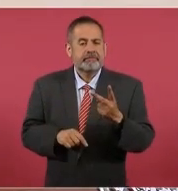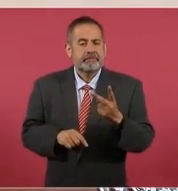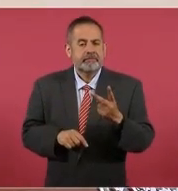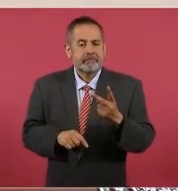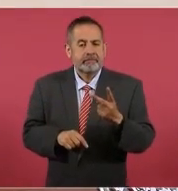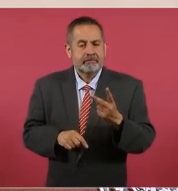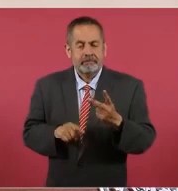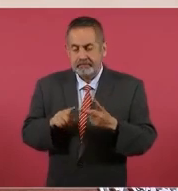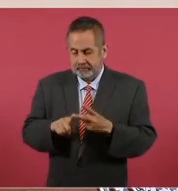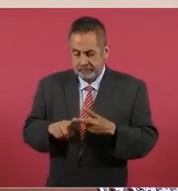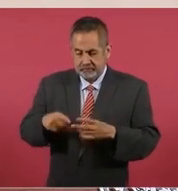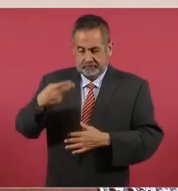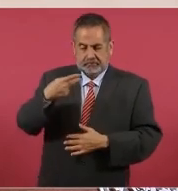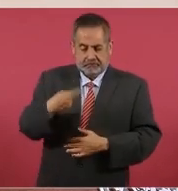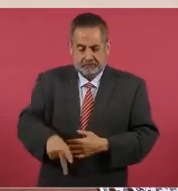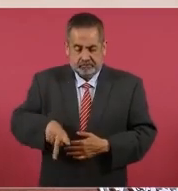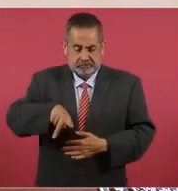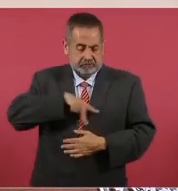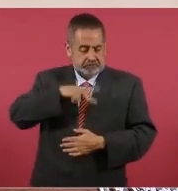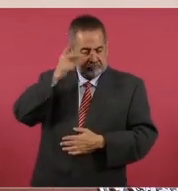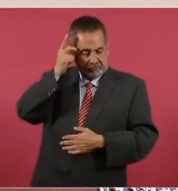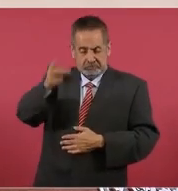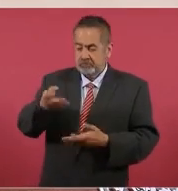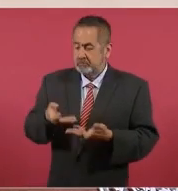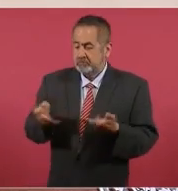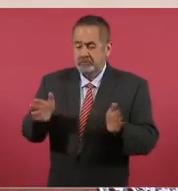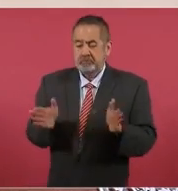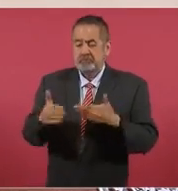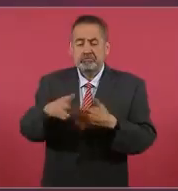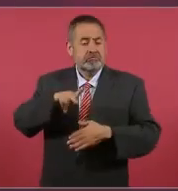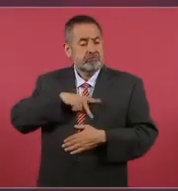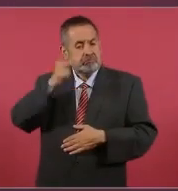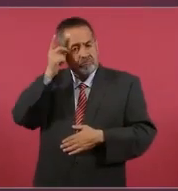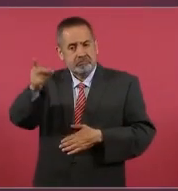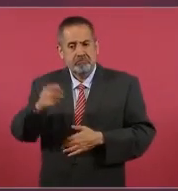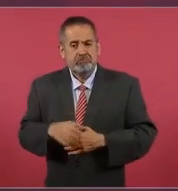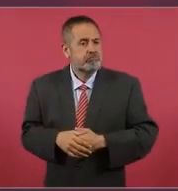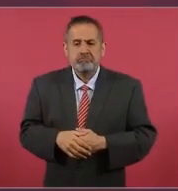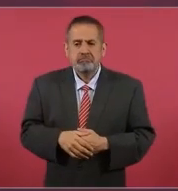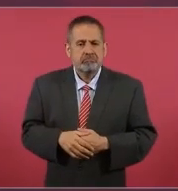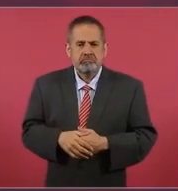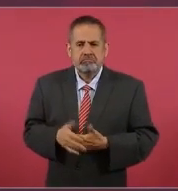propiedad privada en el manejo de la tierra. La tierra era comunal,